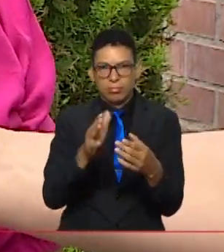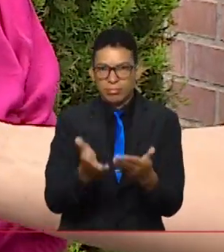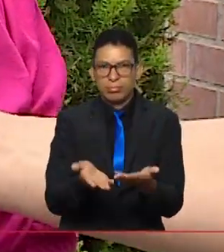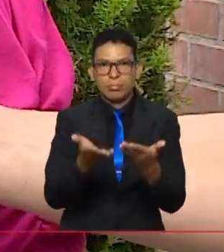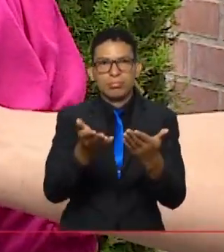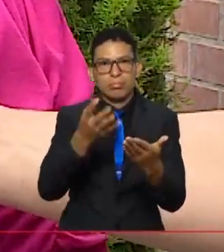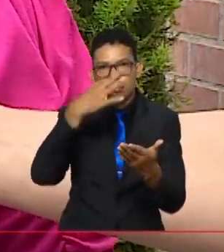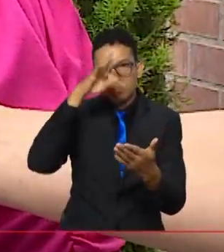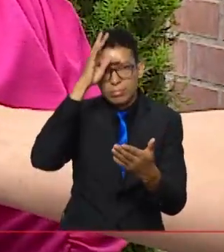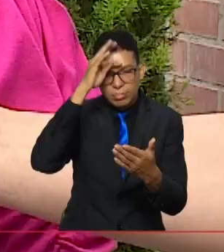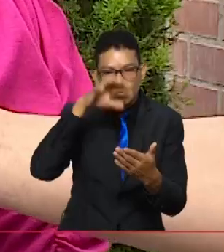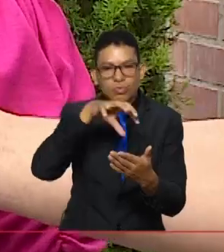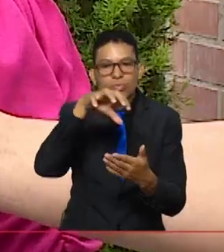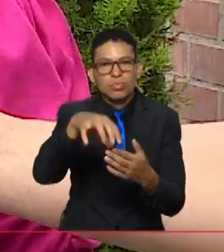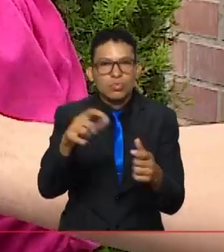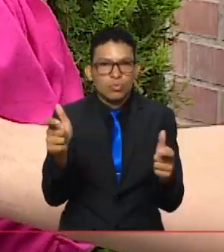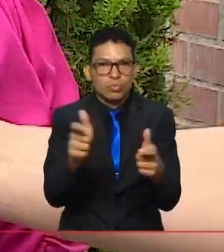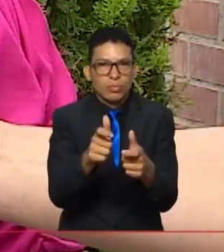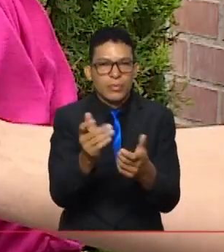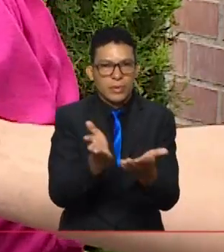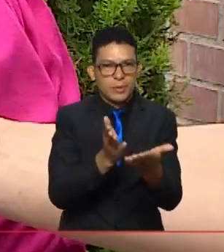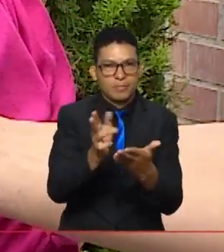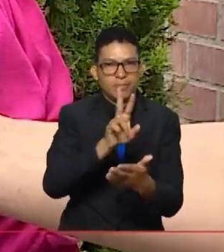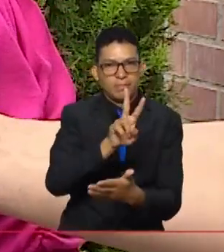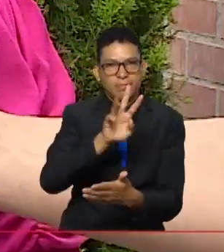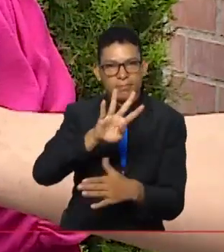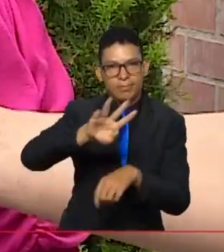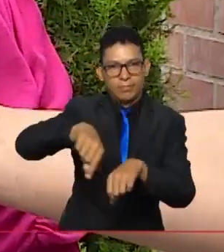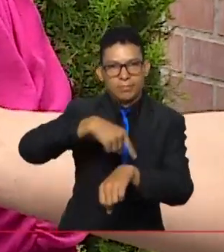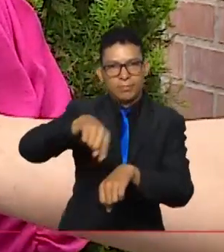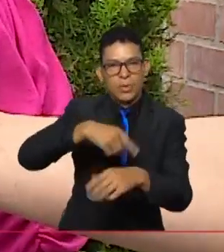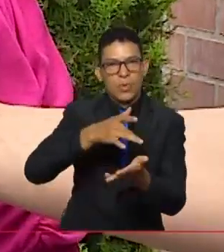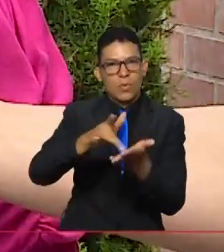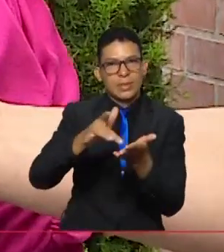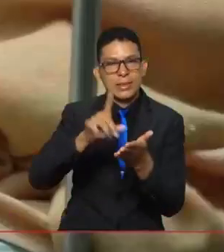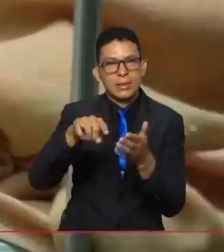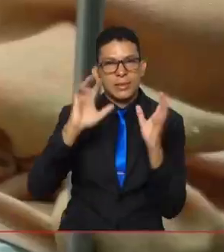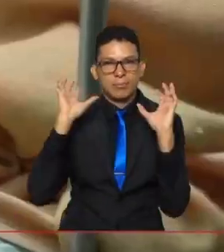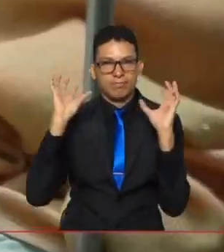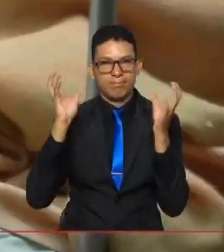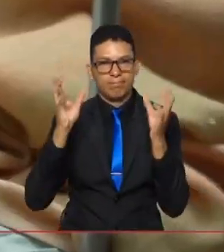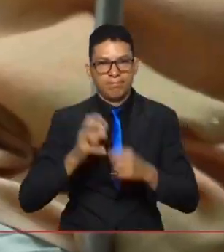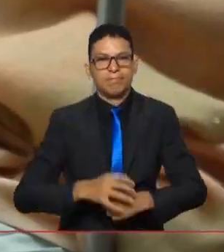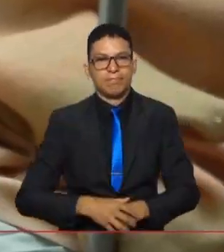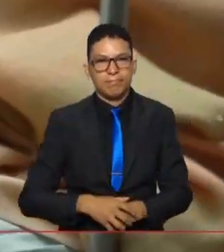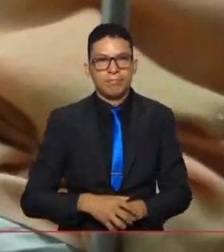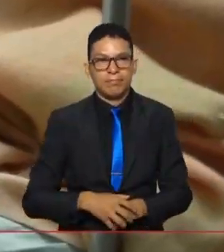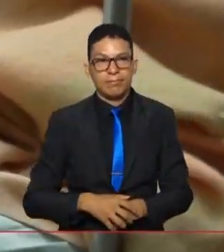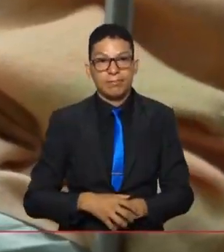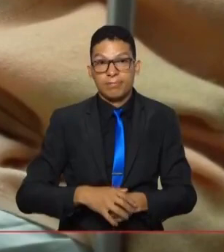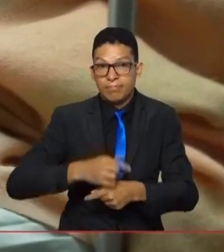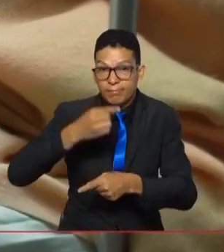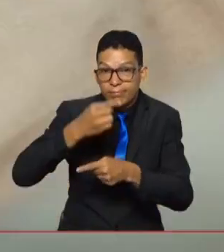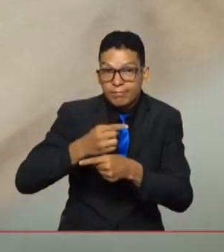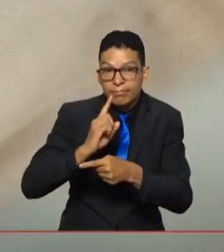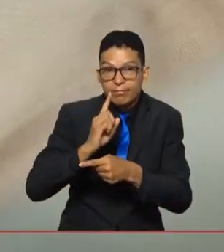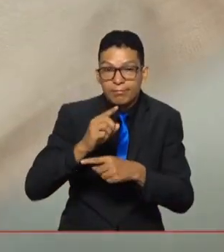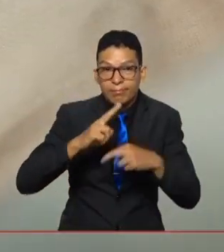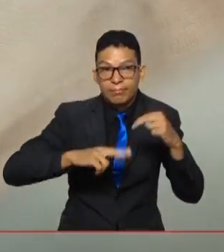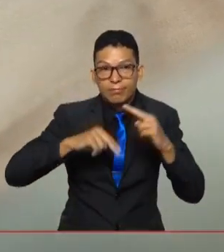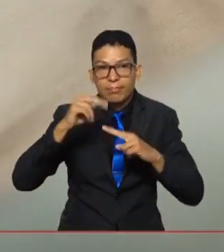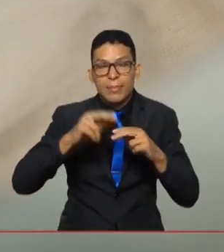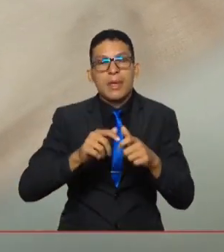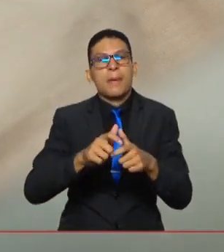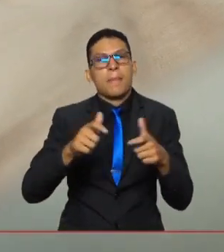centros hospital que tengan servicio a las 24 horas con urgencias y con una ambulancia. Para materializar estas obras se propone incrementar